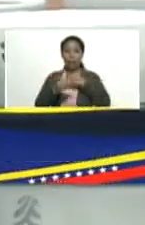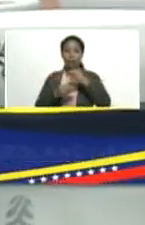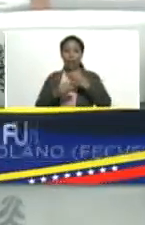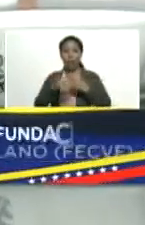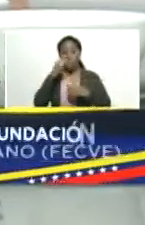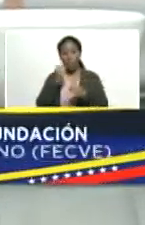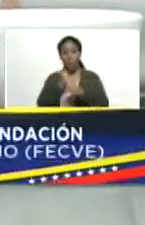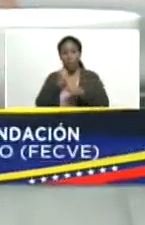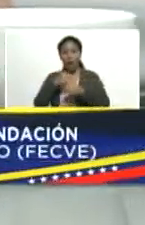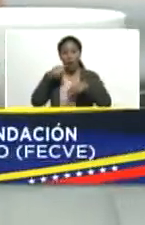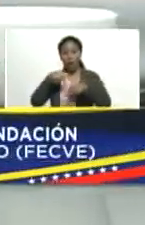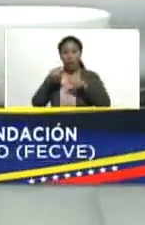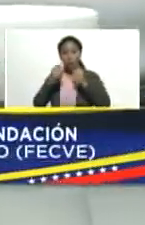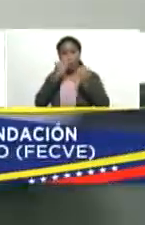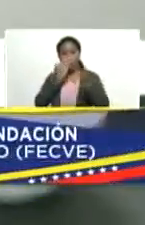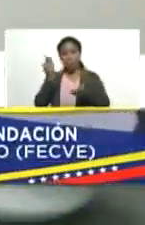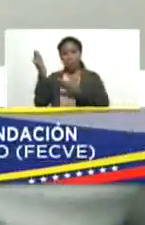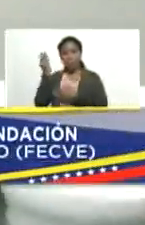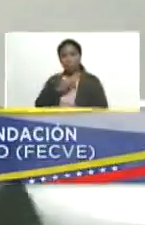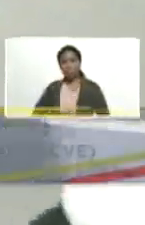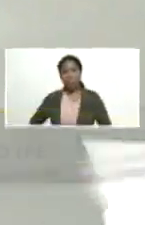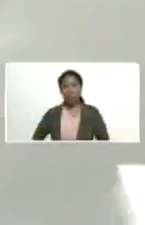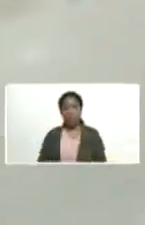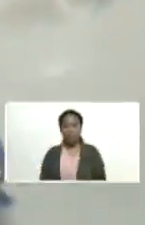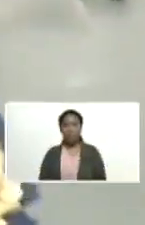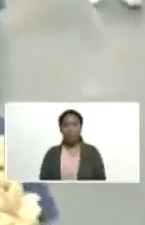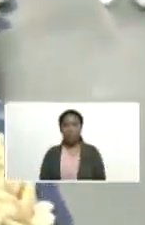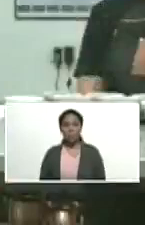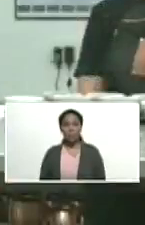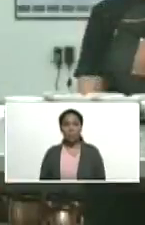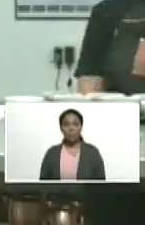laboratorio. Adelante, presidente.